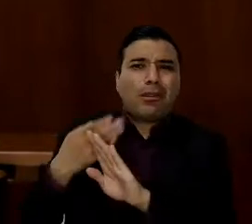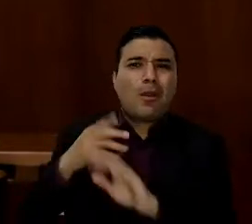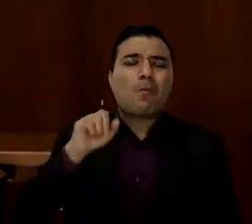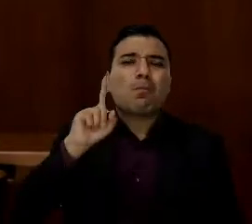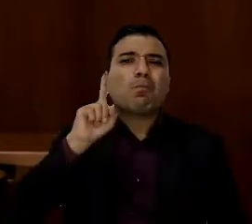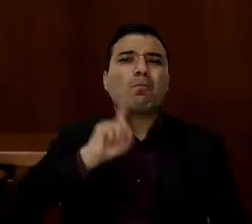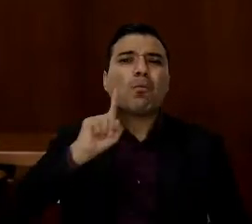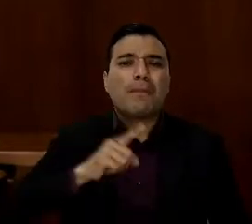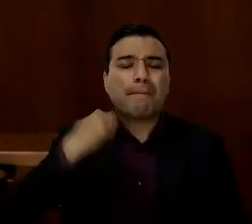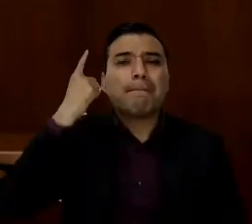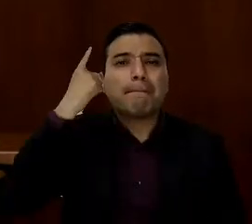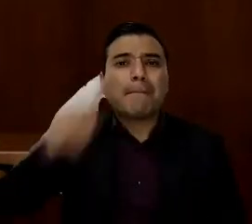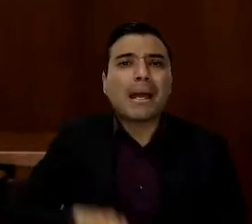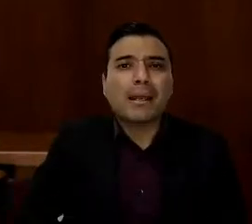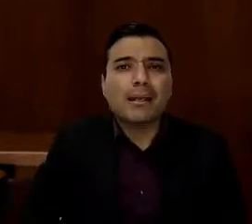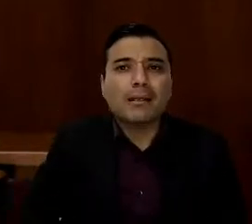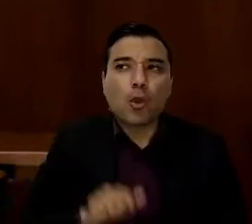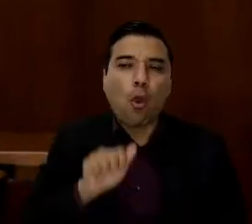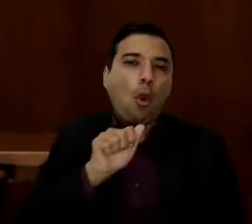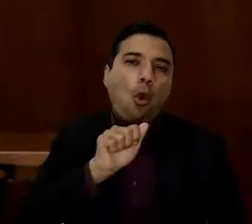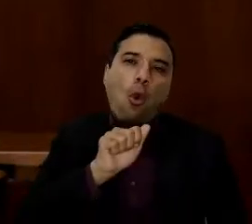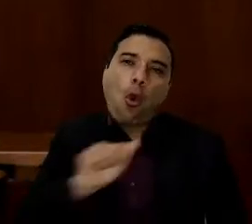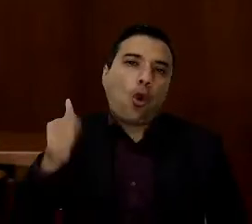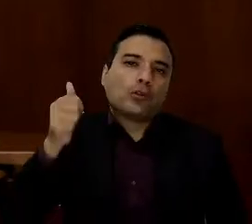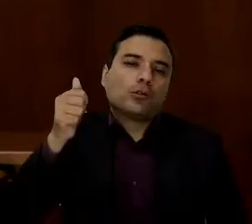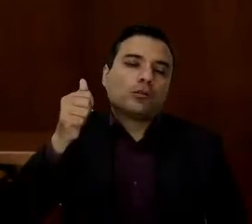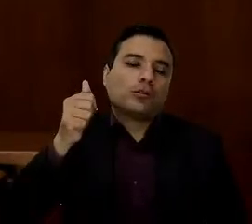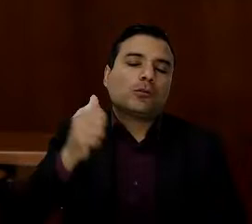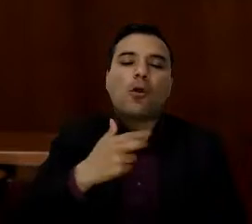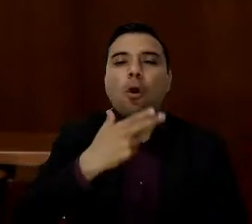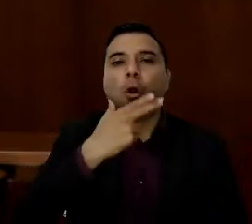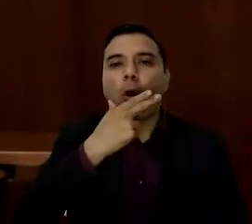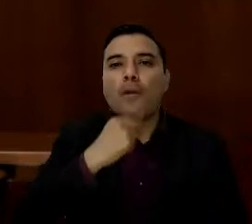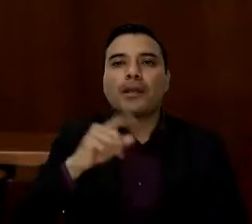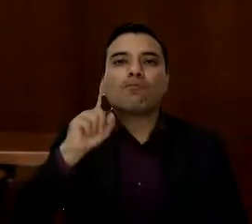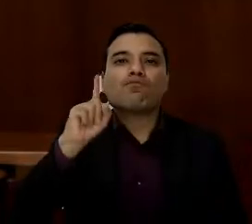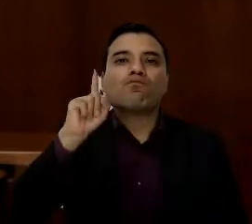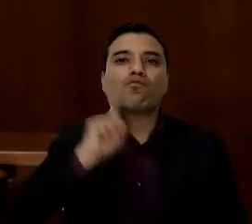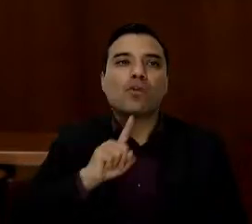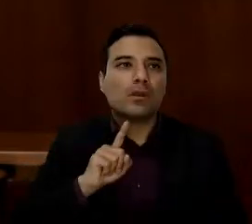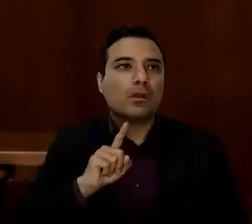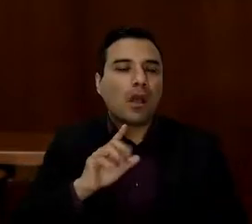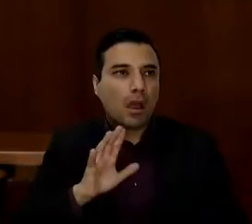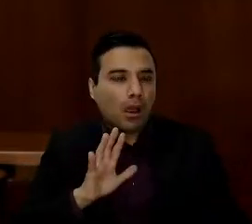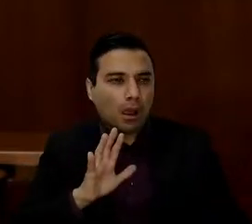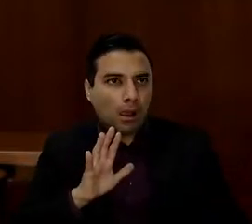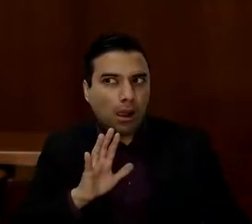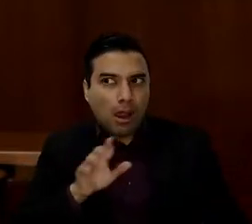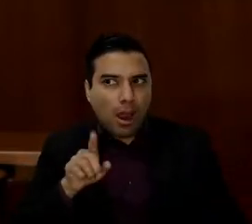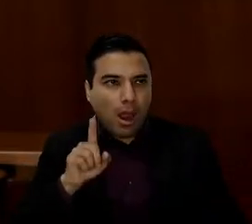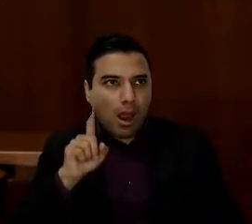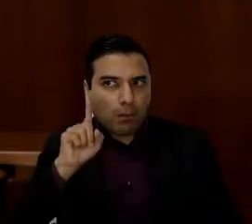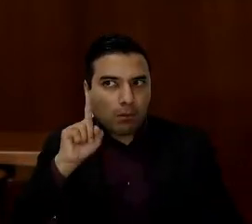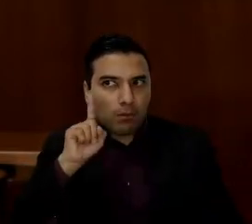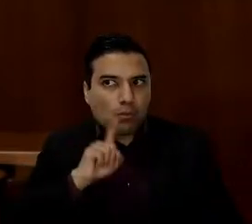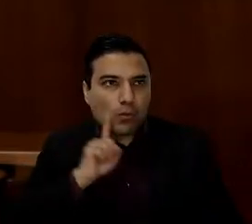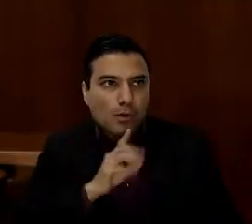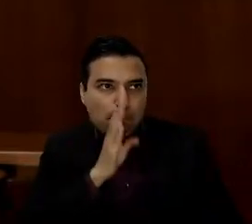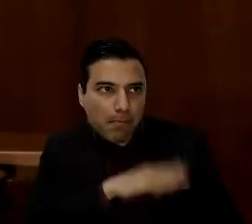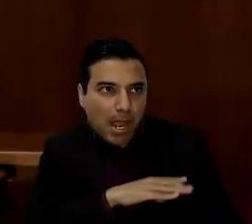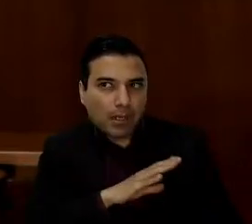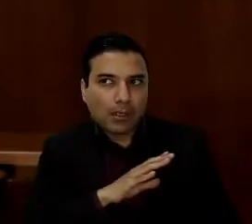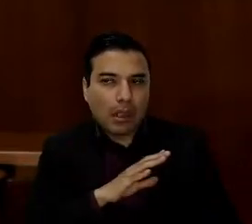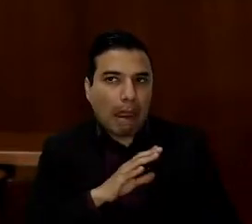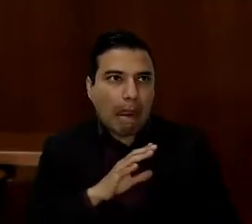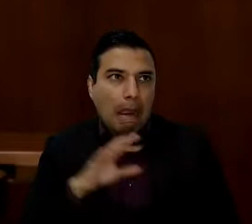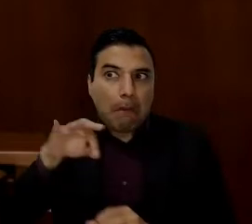otras mujeres y hombres para para que prejuiciosamente alteren su poder de decisión al momento de